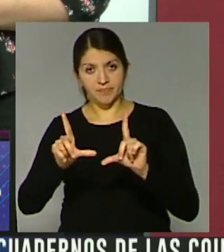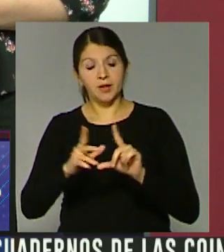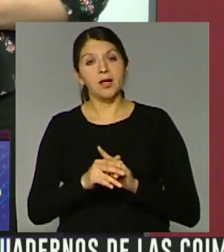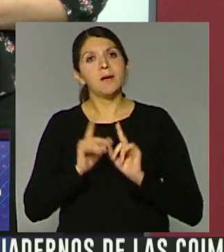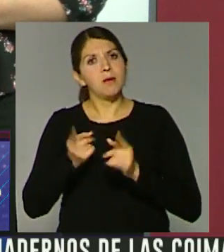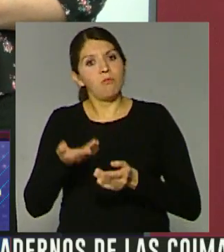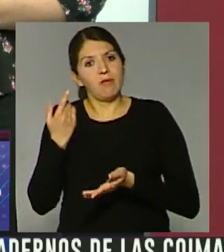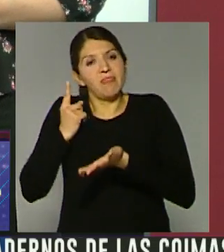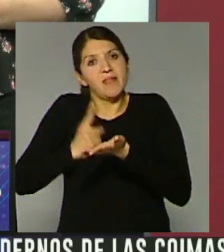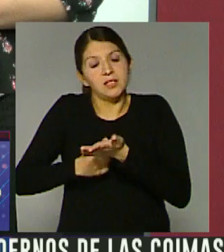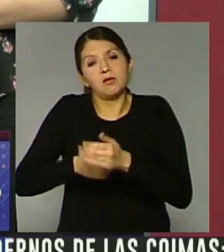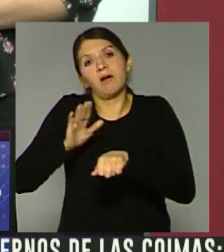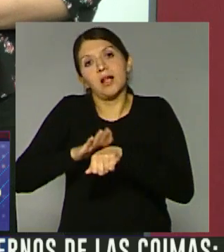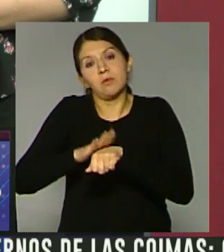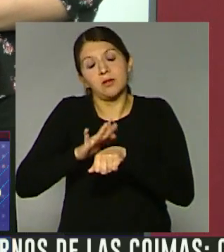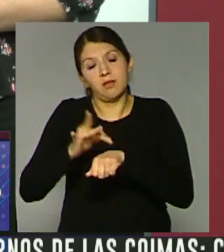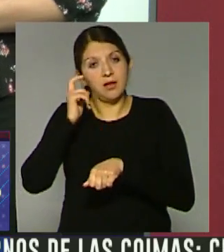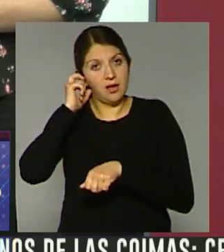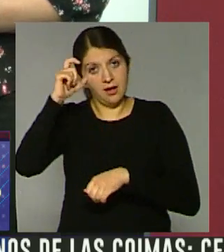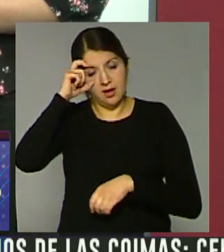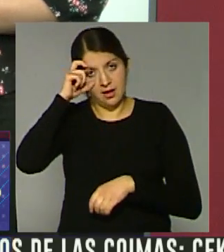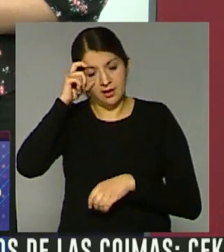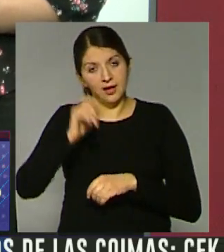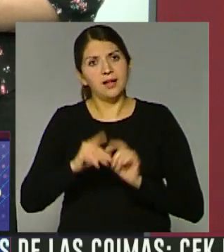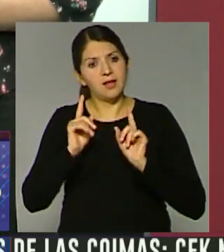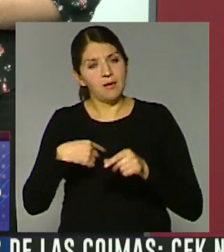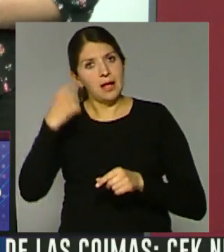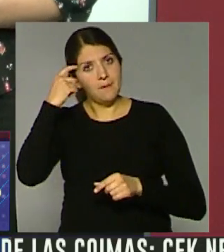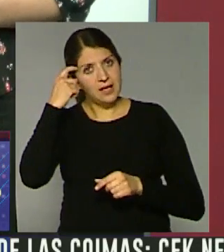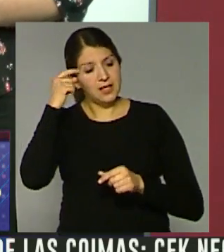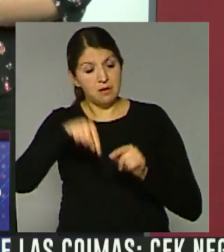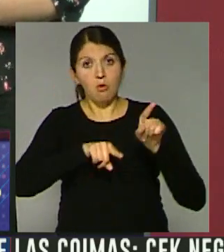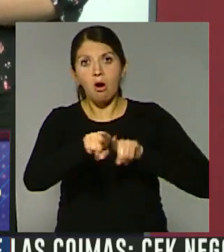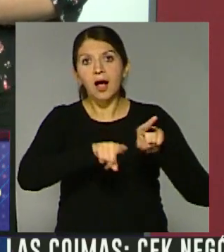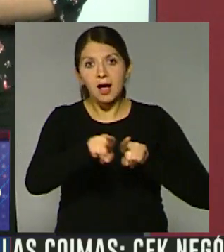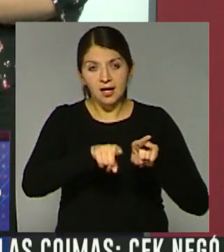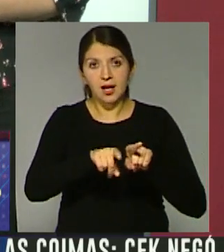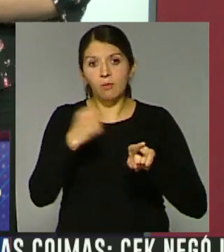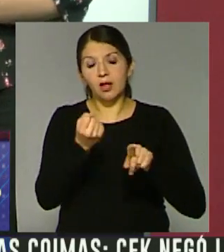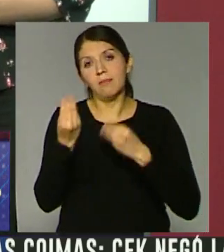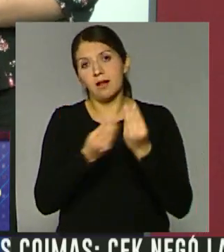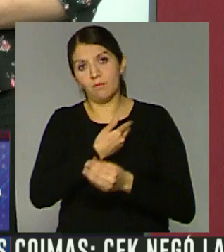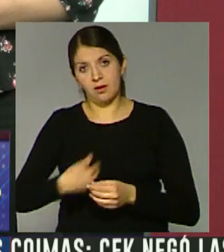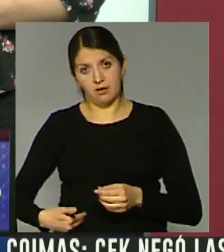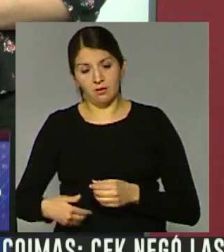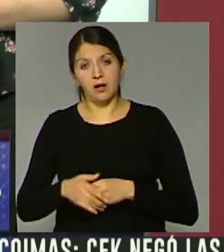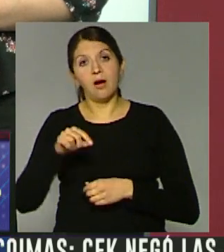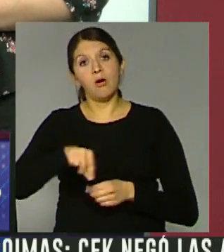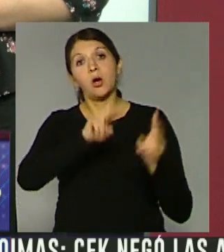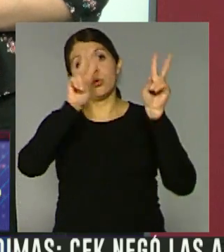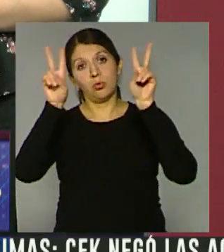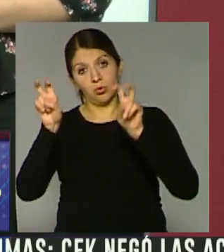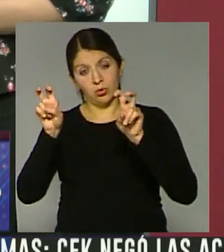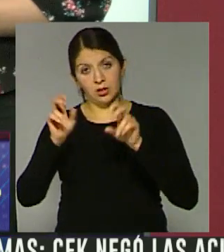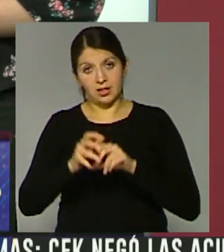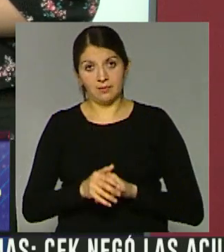partir de esta modificación en cuanto a la resolución 14 y el alcance a las carreras que son consideradas prioritarias por el gobierno provincial. Bueno, y ahora pasamos a otro tema porque